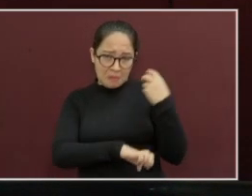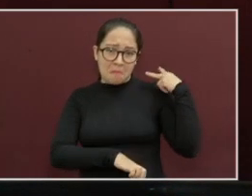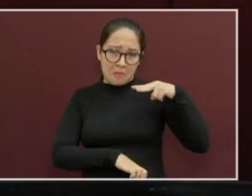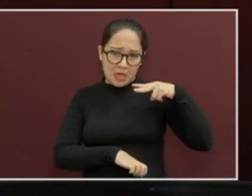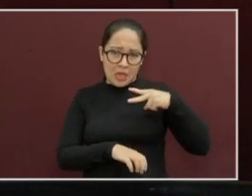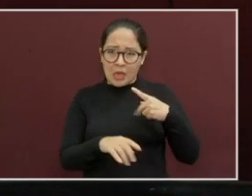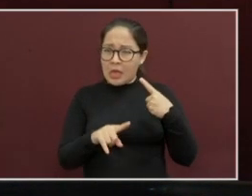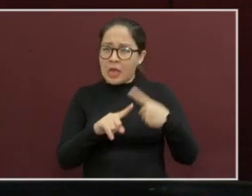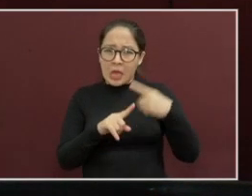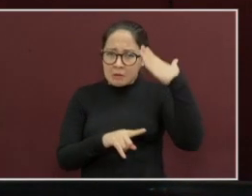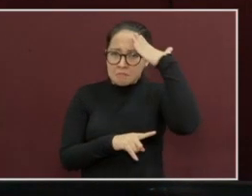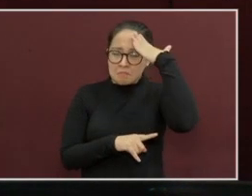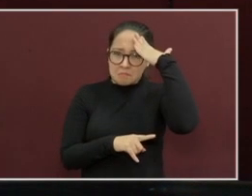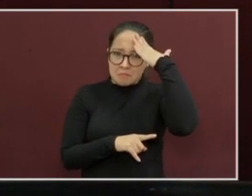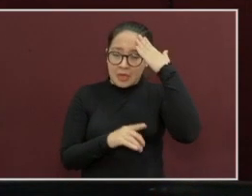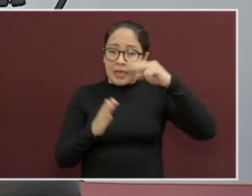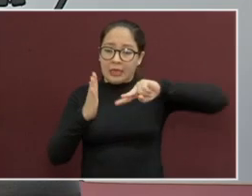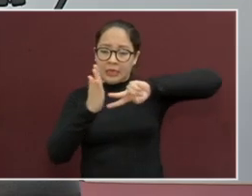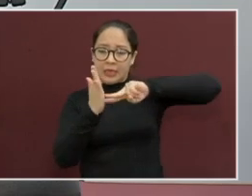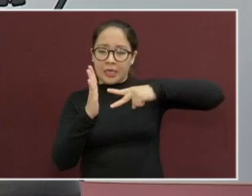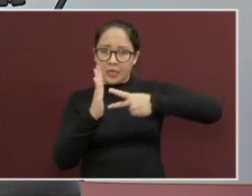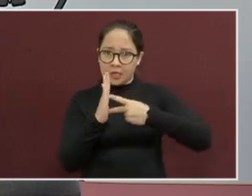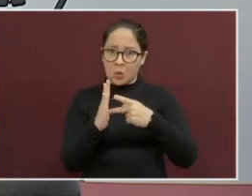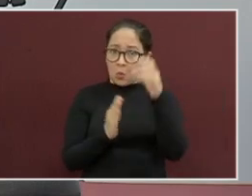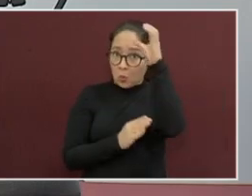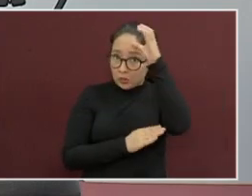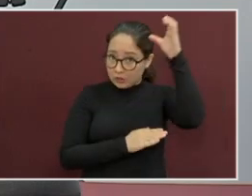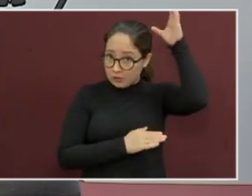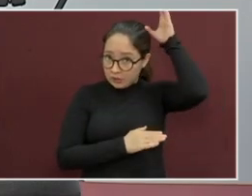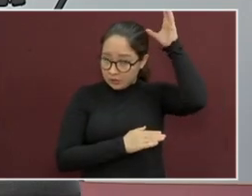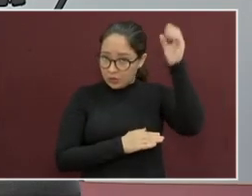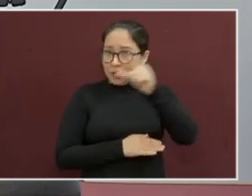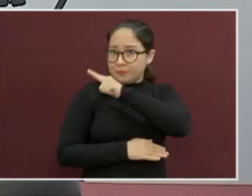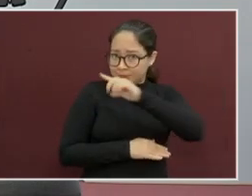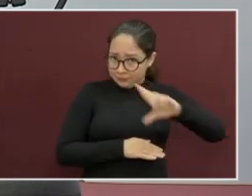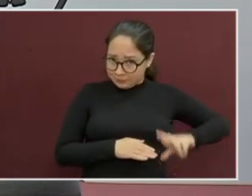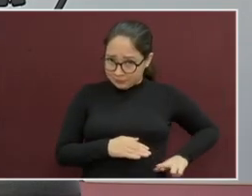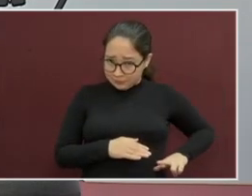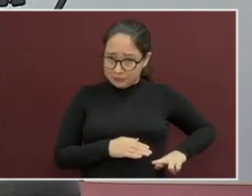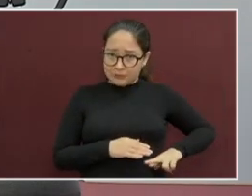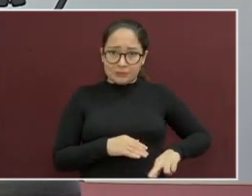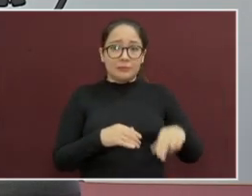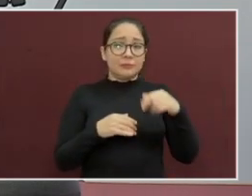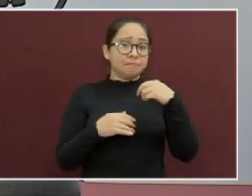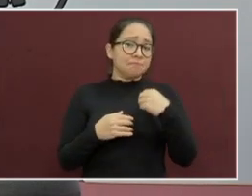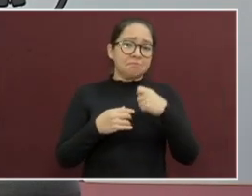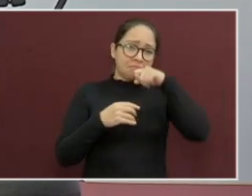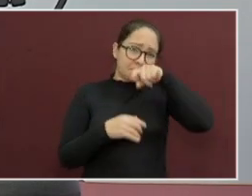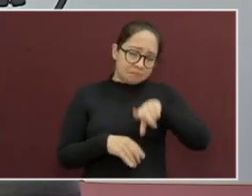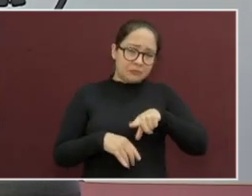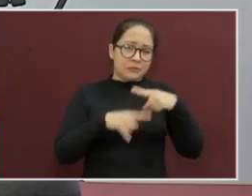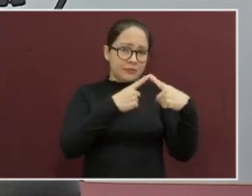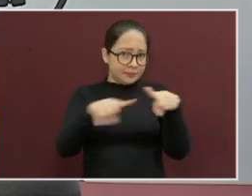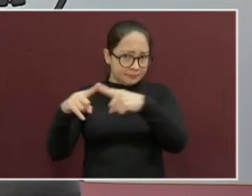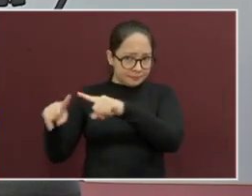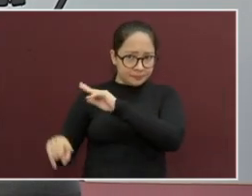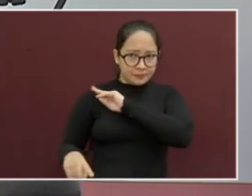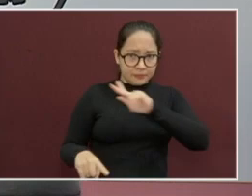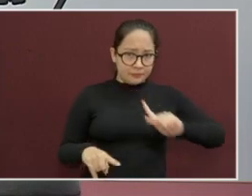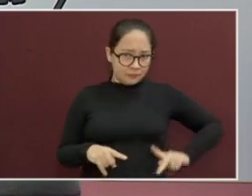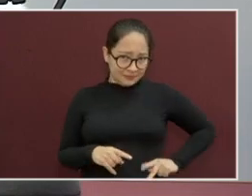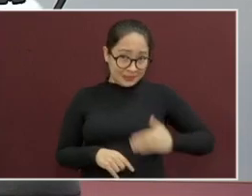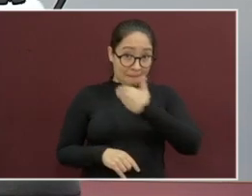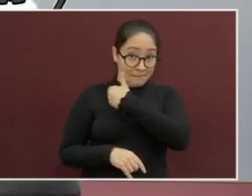cuitláhuac garcía jiménez así como las y los presidentes municipales lo cual ha contribuido